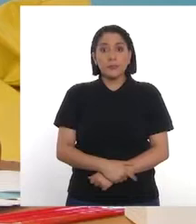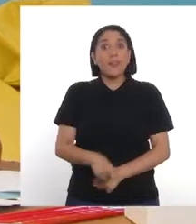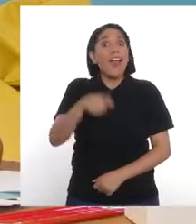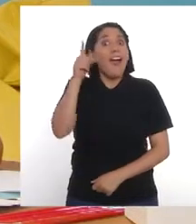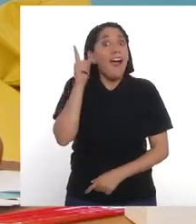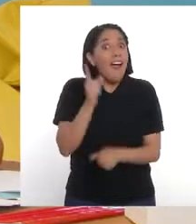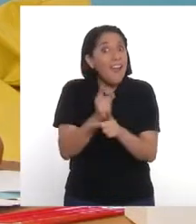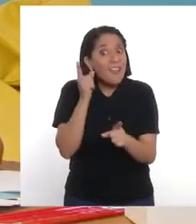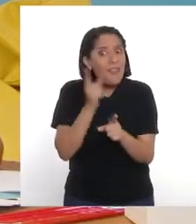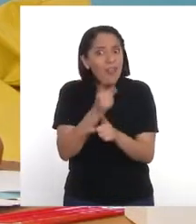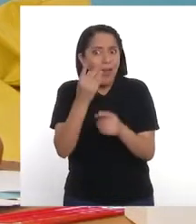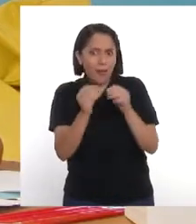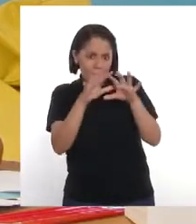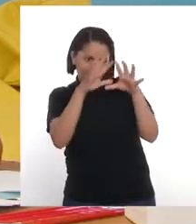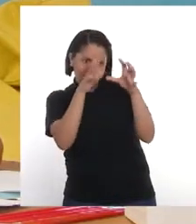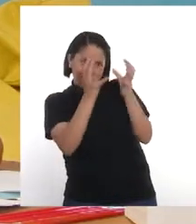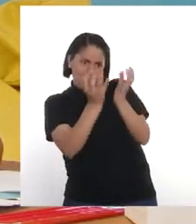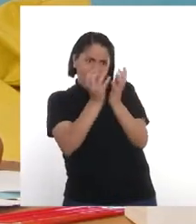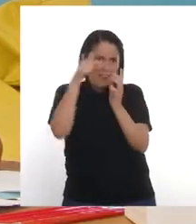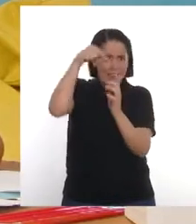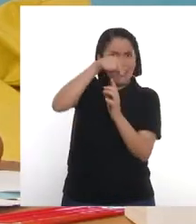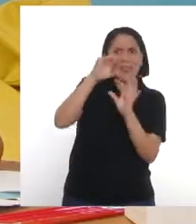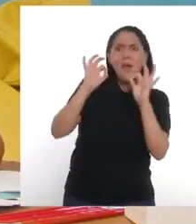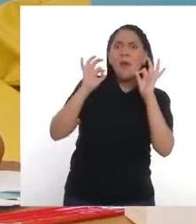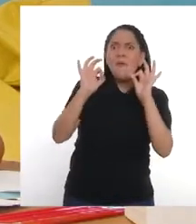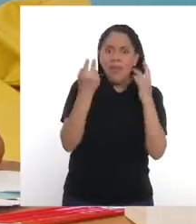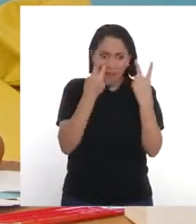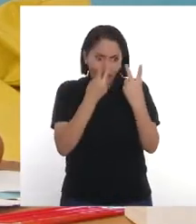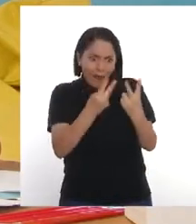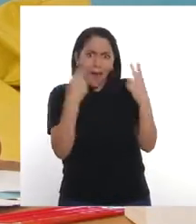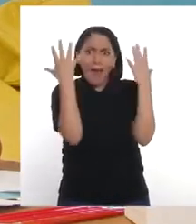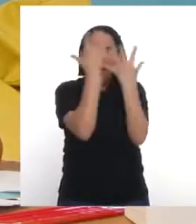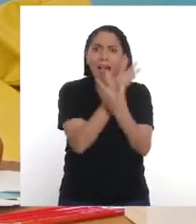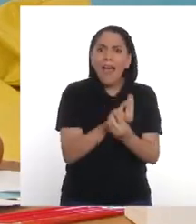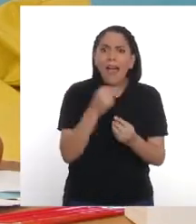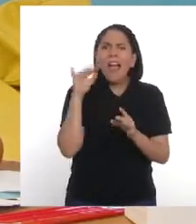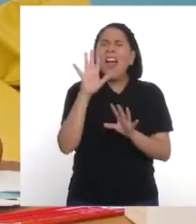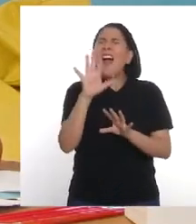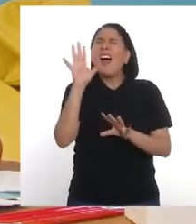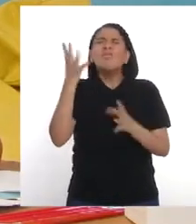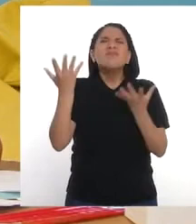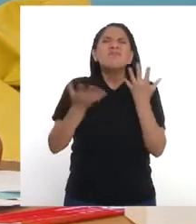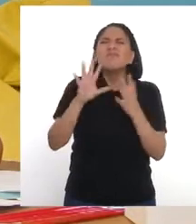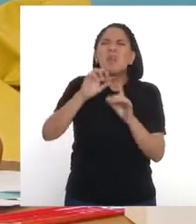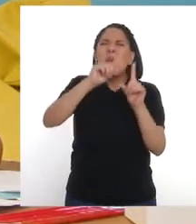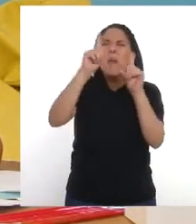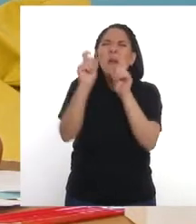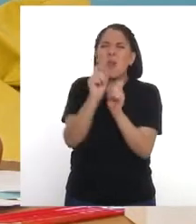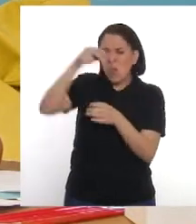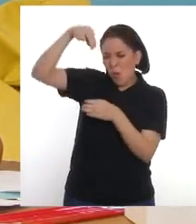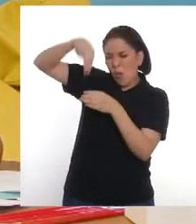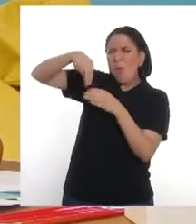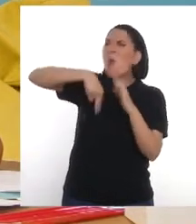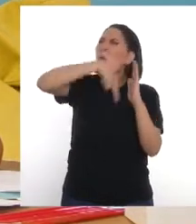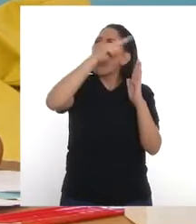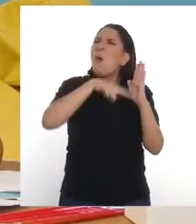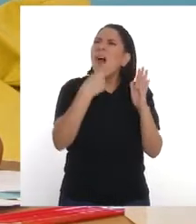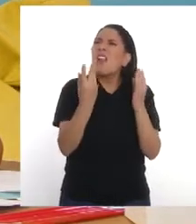Es verdad, le da más forma. Y se ve increíble. Luis, ¿y si quiero trabajar con témperas o